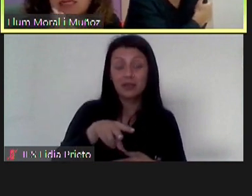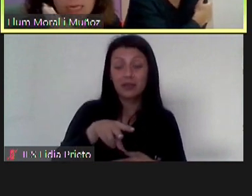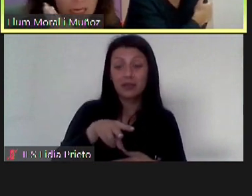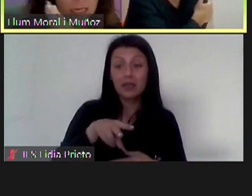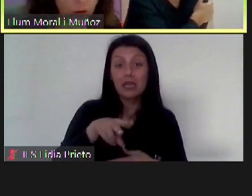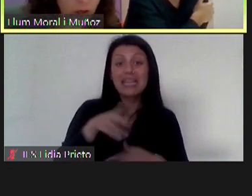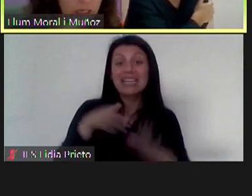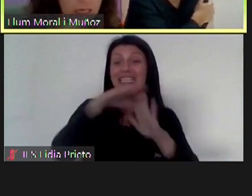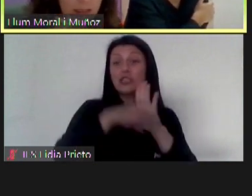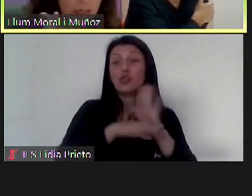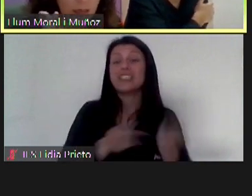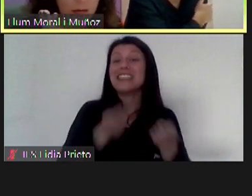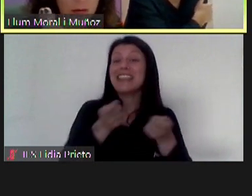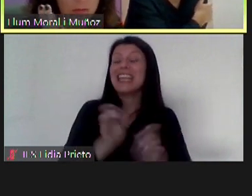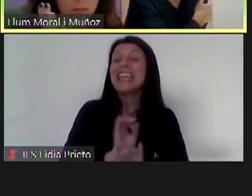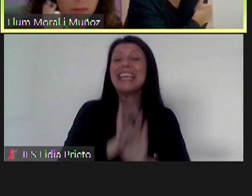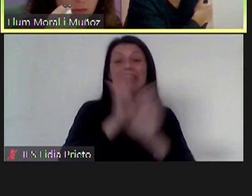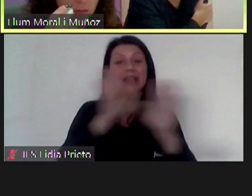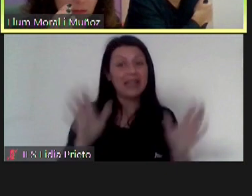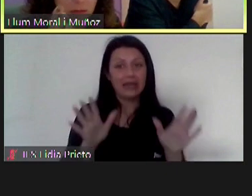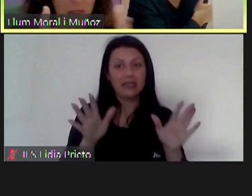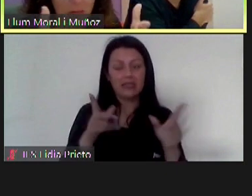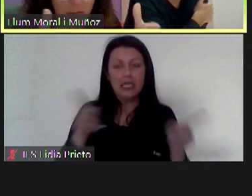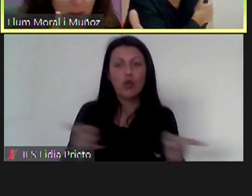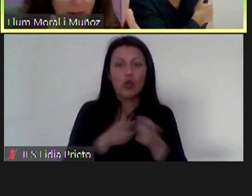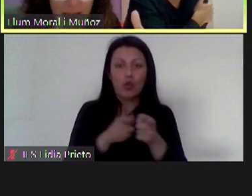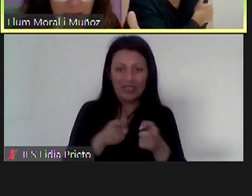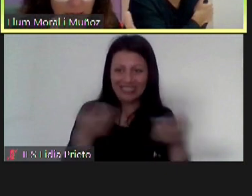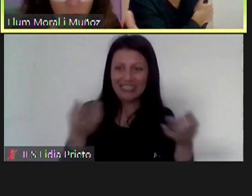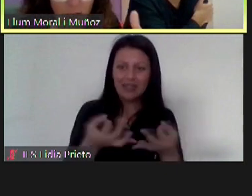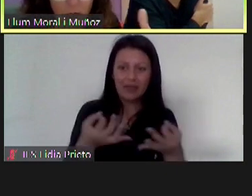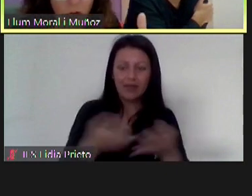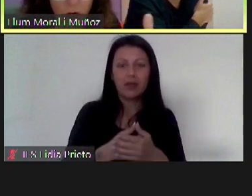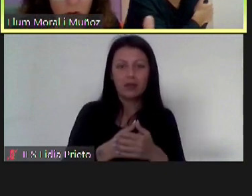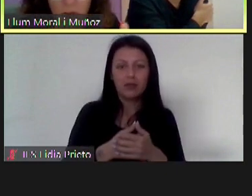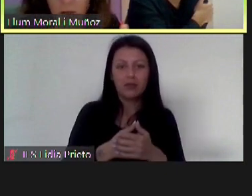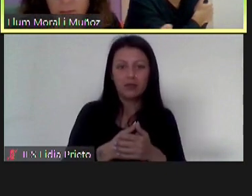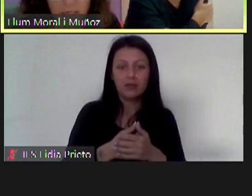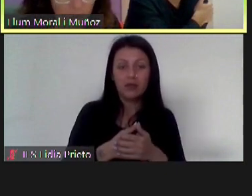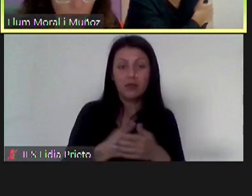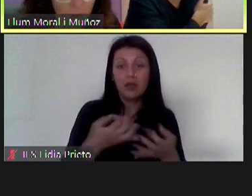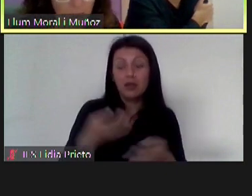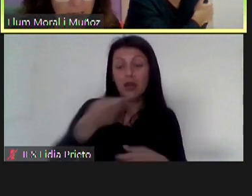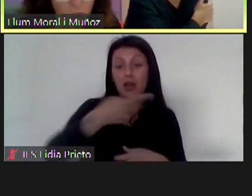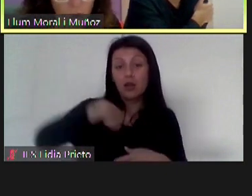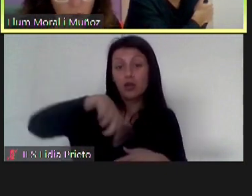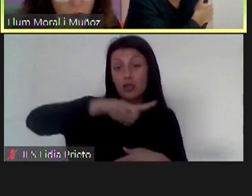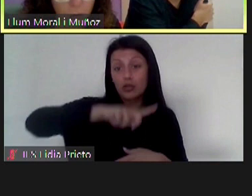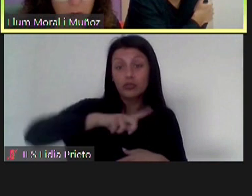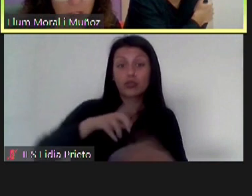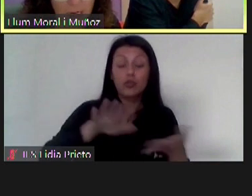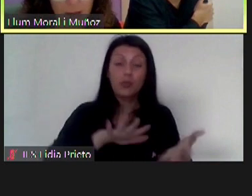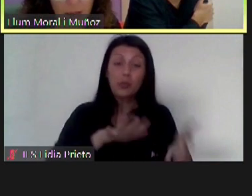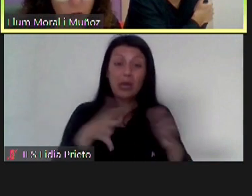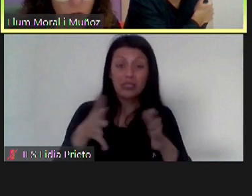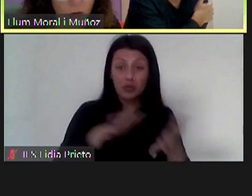den sean claras y concisas. En verdad serían lo que nosotros más o menos haríamos o nos